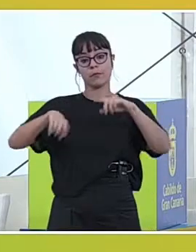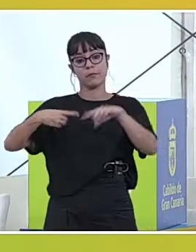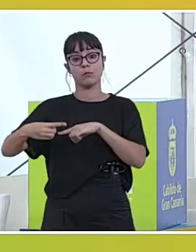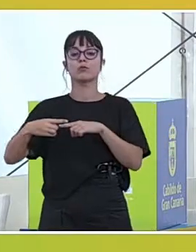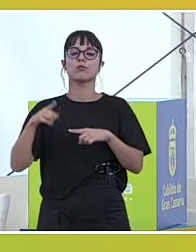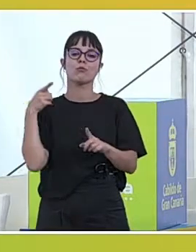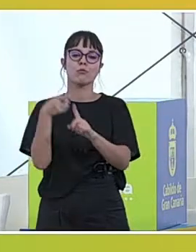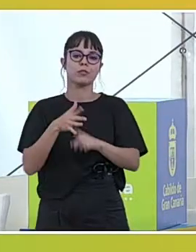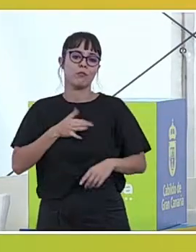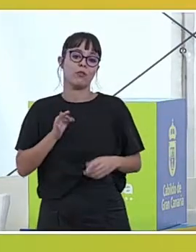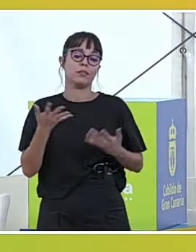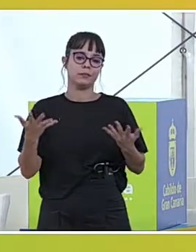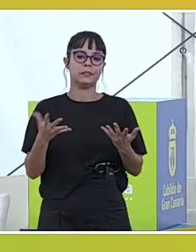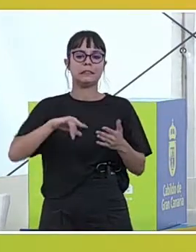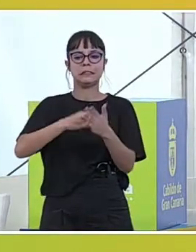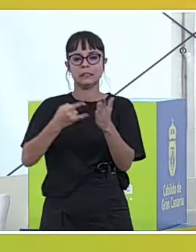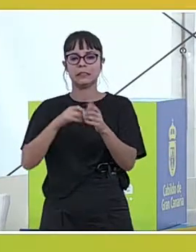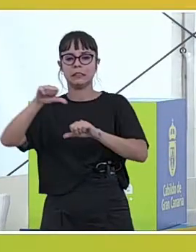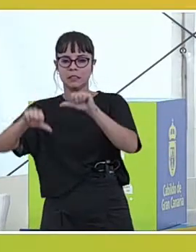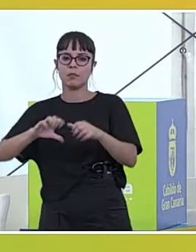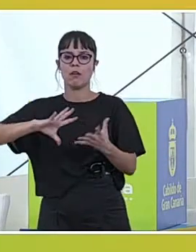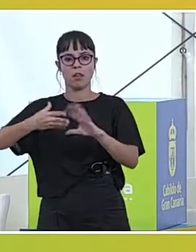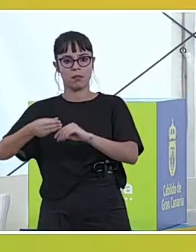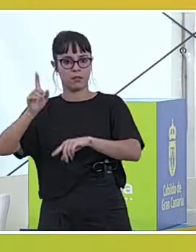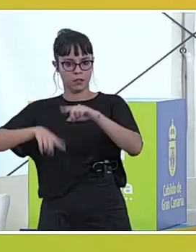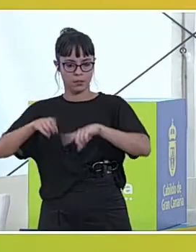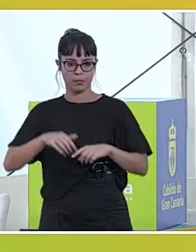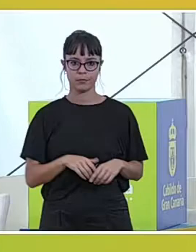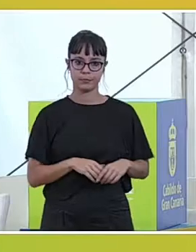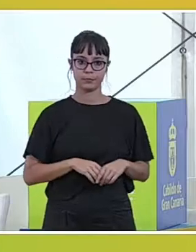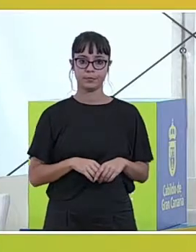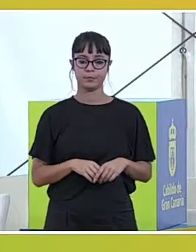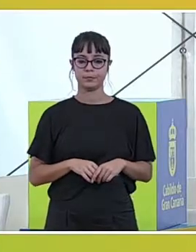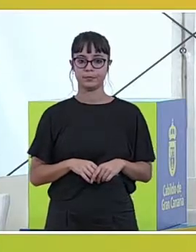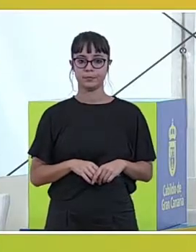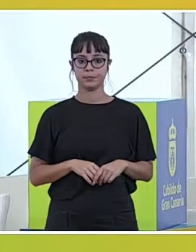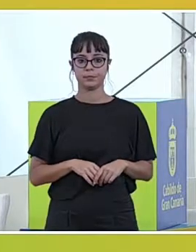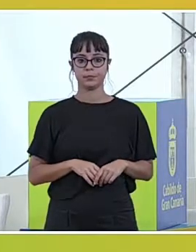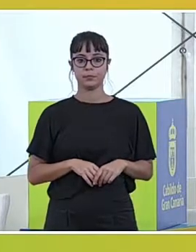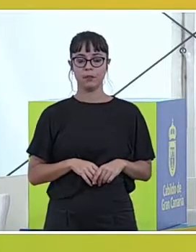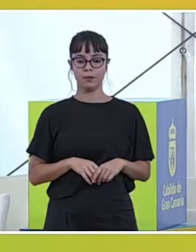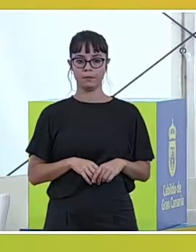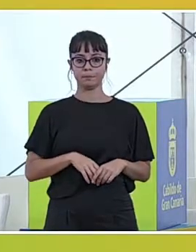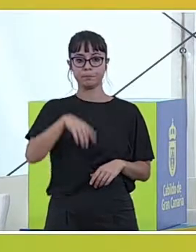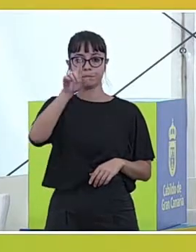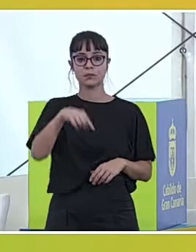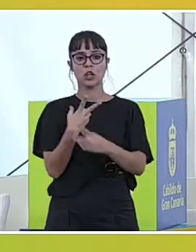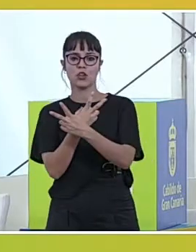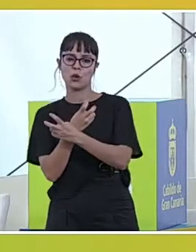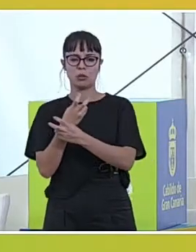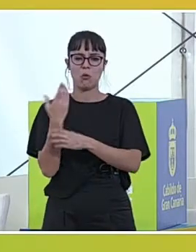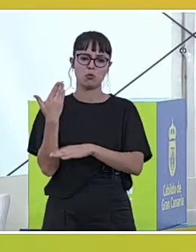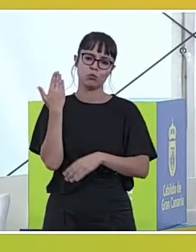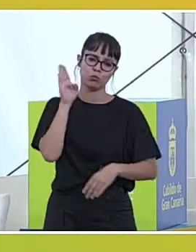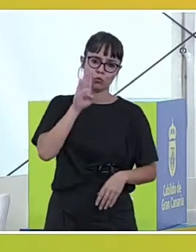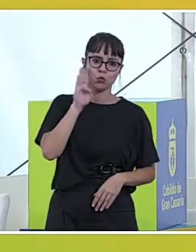generen en torno a esa composición química. Luego también es importante para saber el nivel de impurezas que habría que eliminar para tener